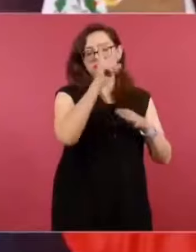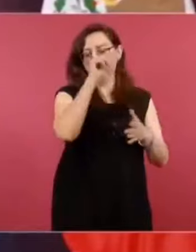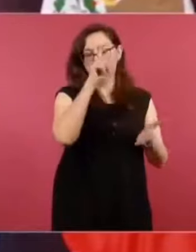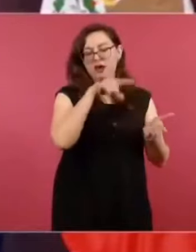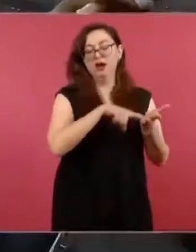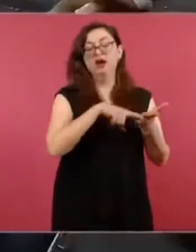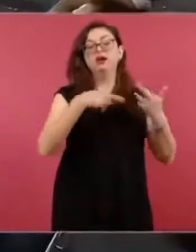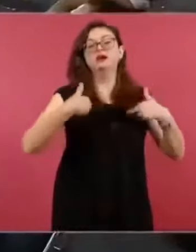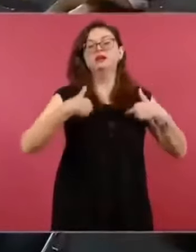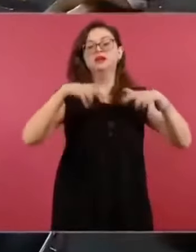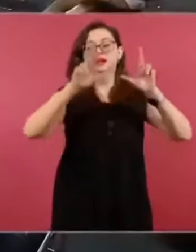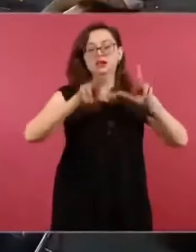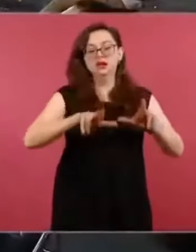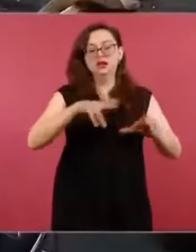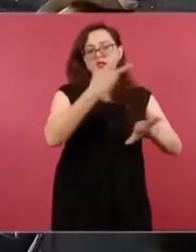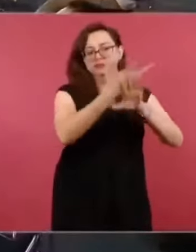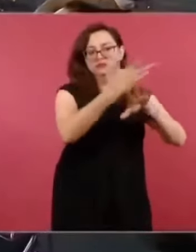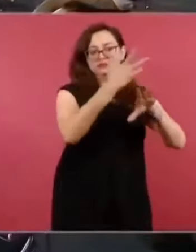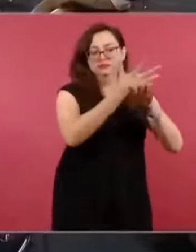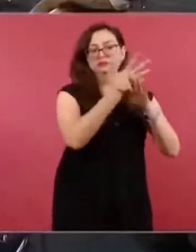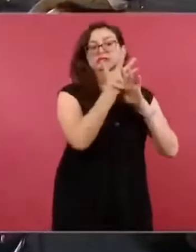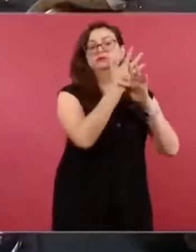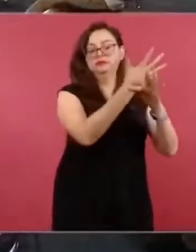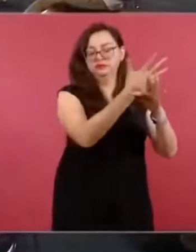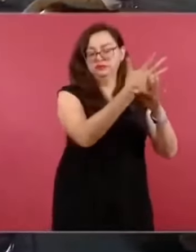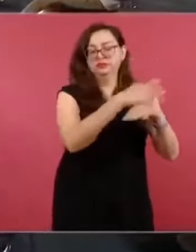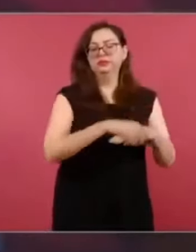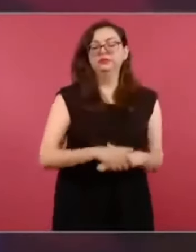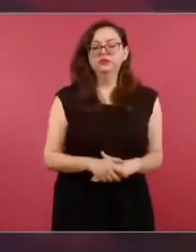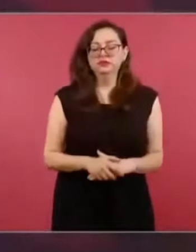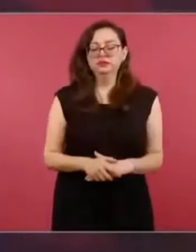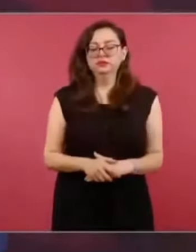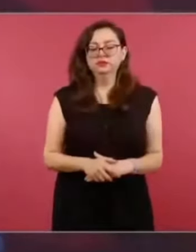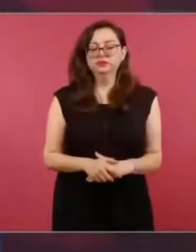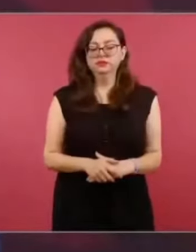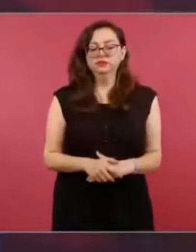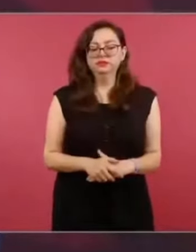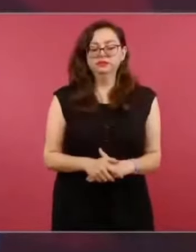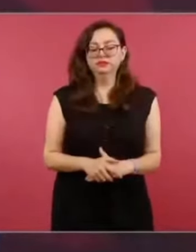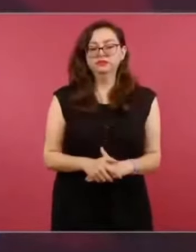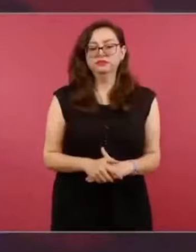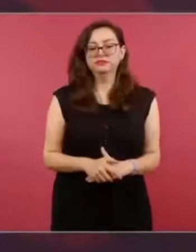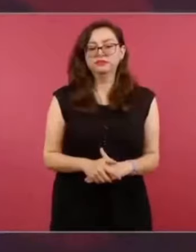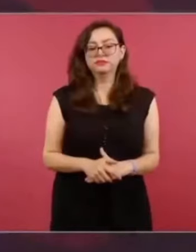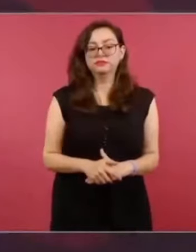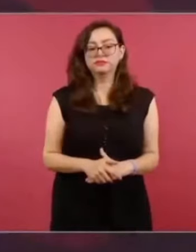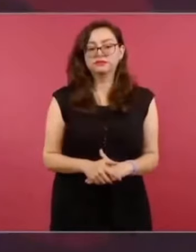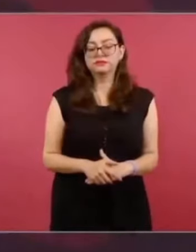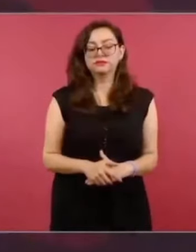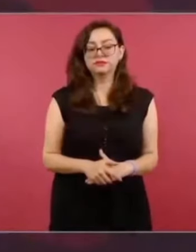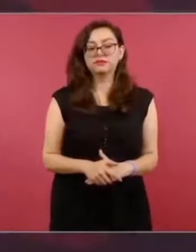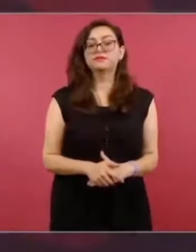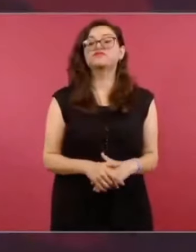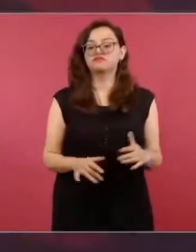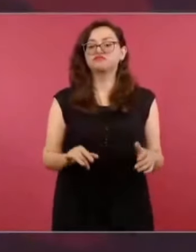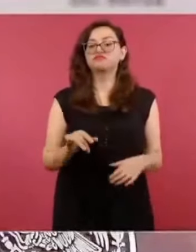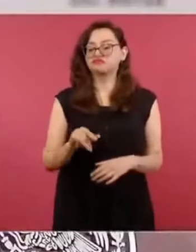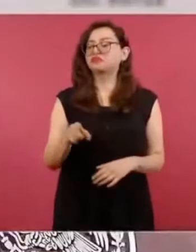de estado que dijo s sí s es un hijo de tal